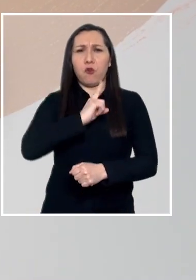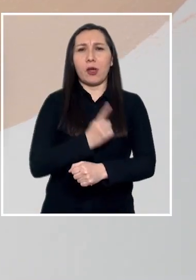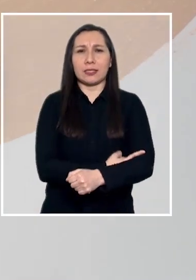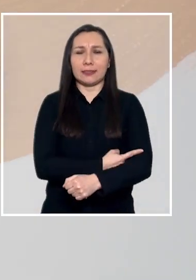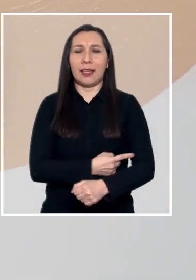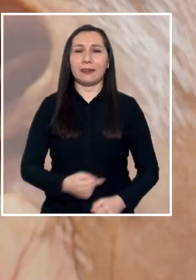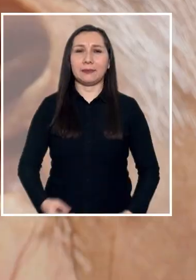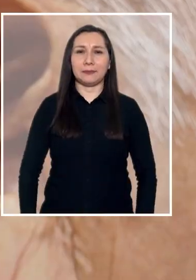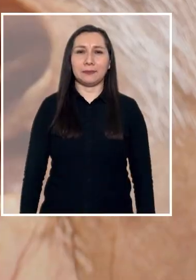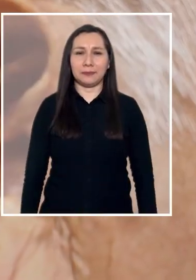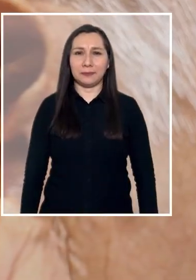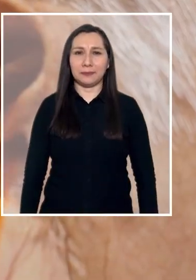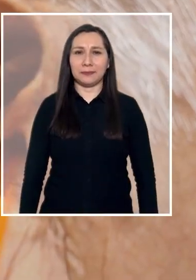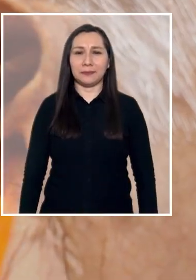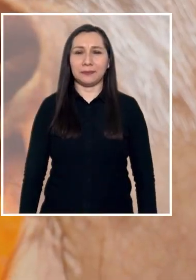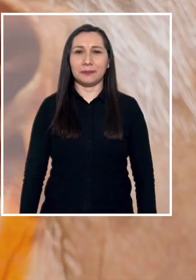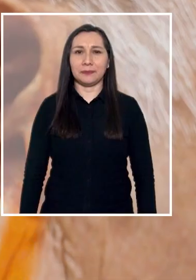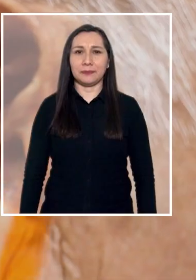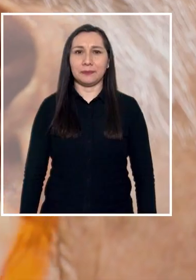newen.